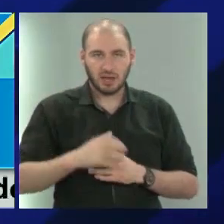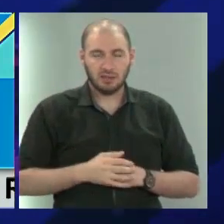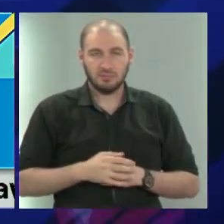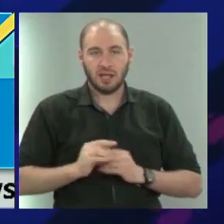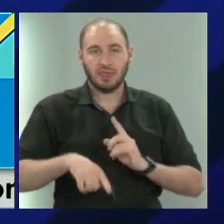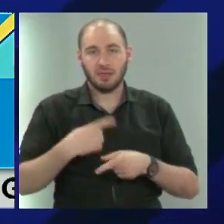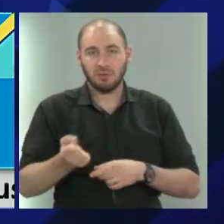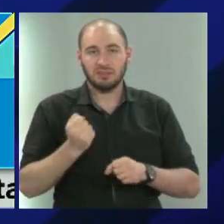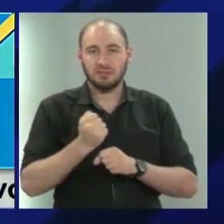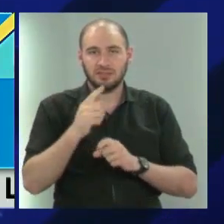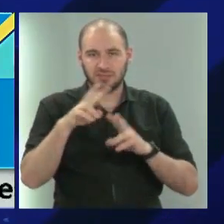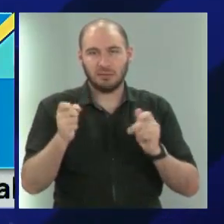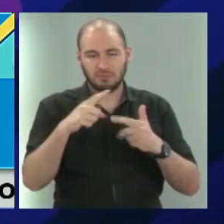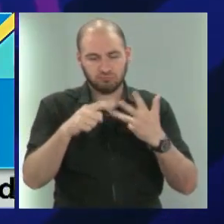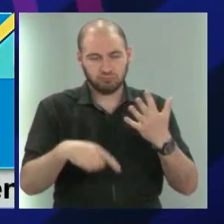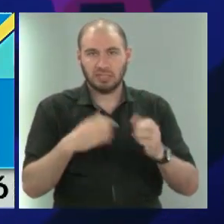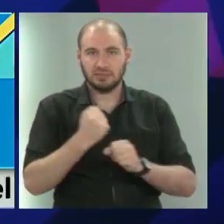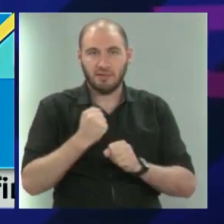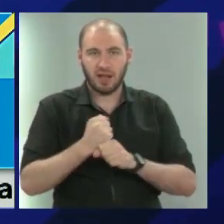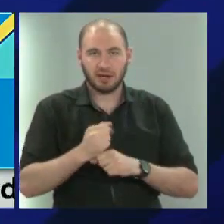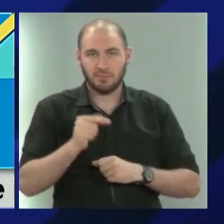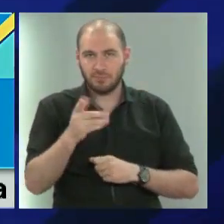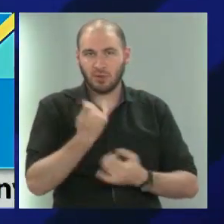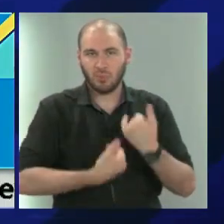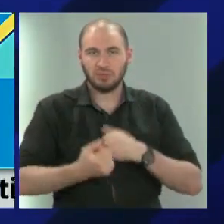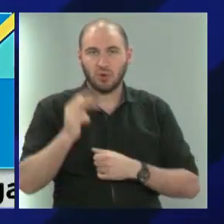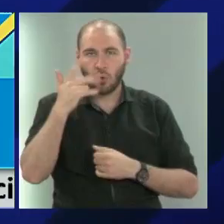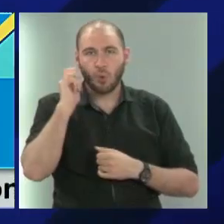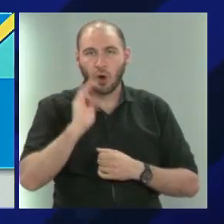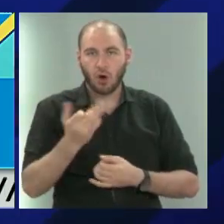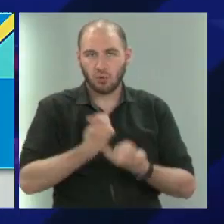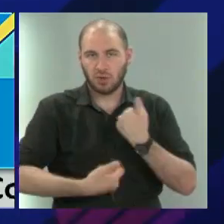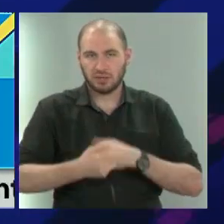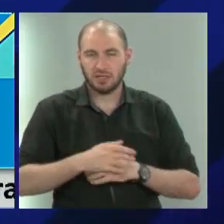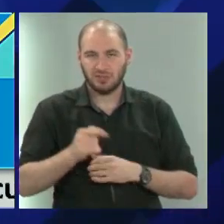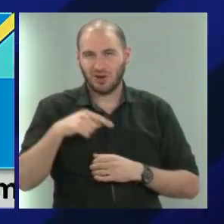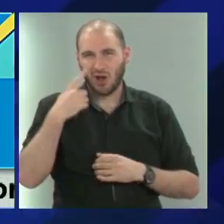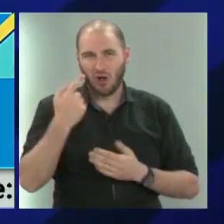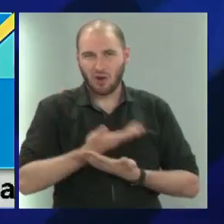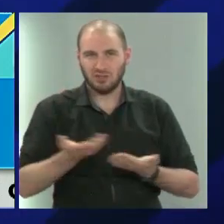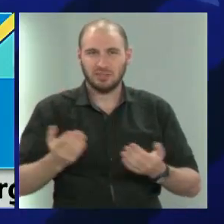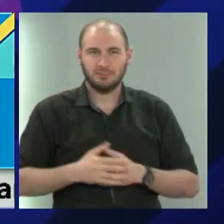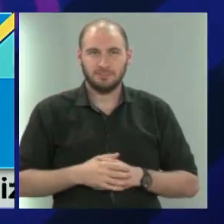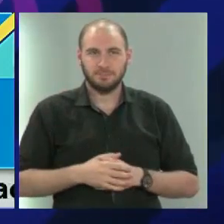y después trabajar todos estos factores que bien decía Hugo, ¿no? Que ya conocemos,